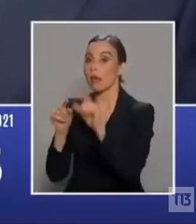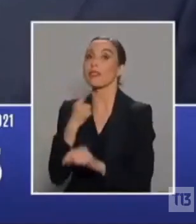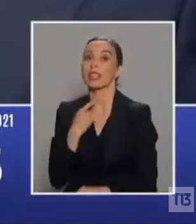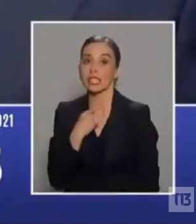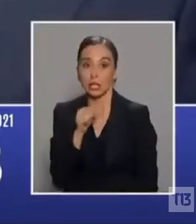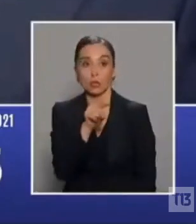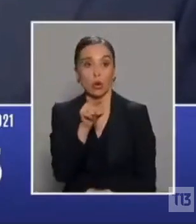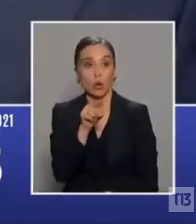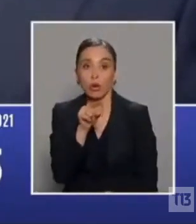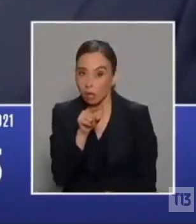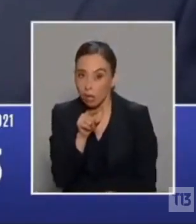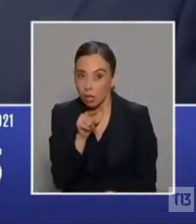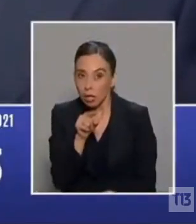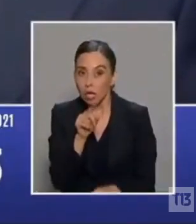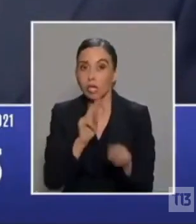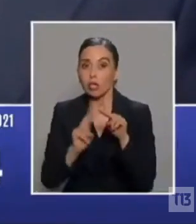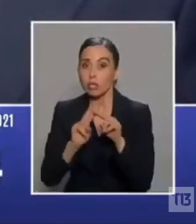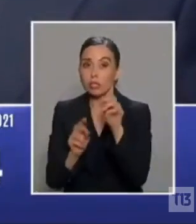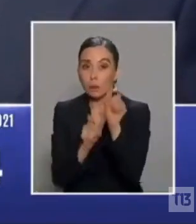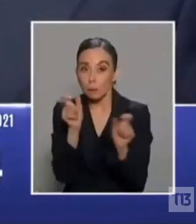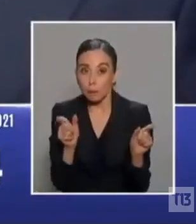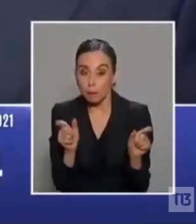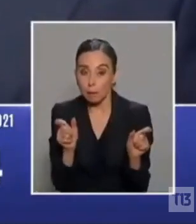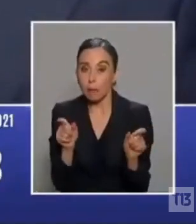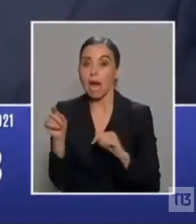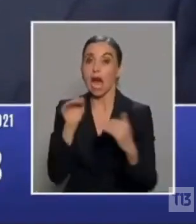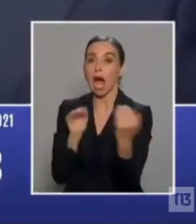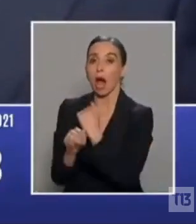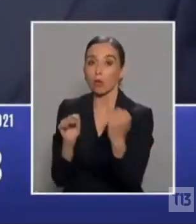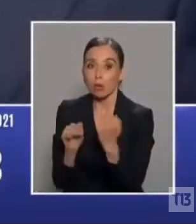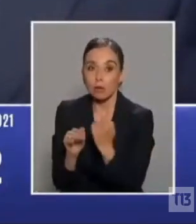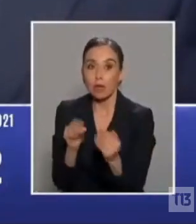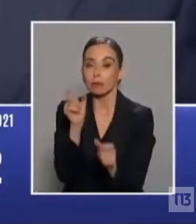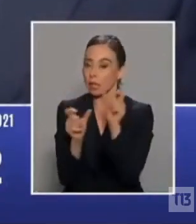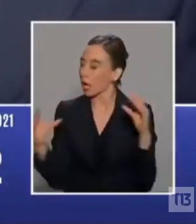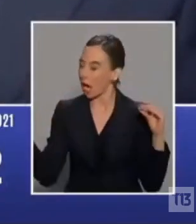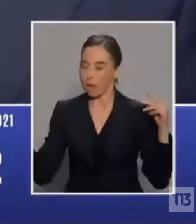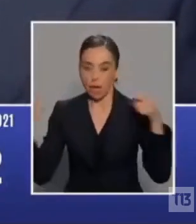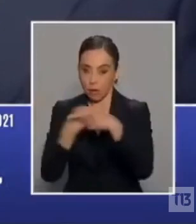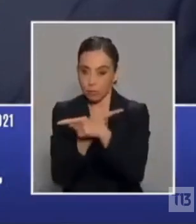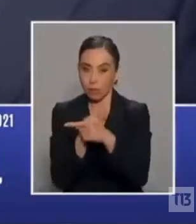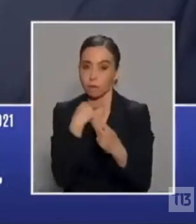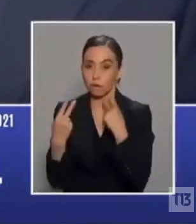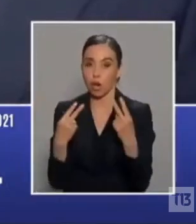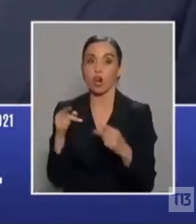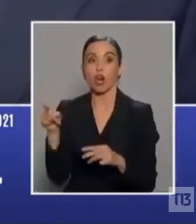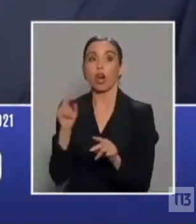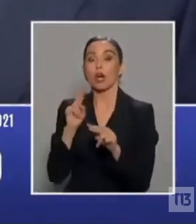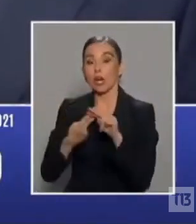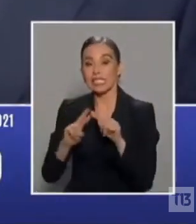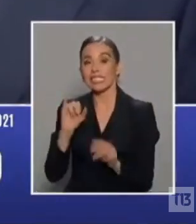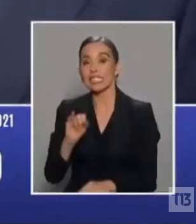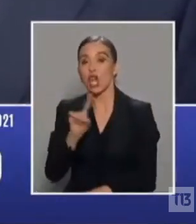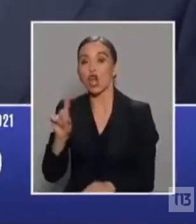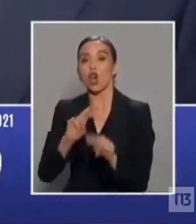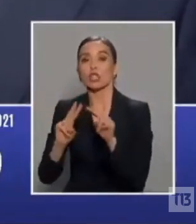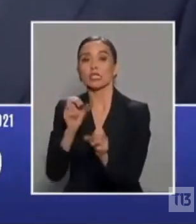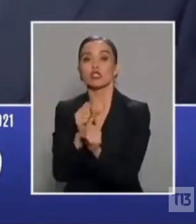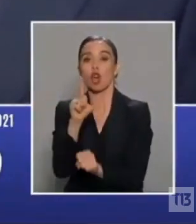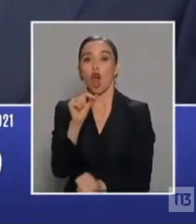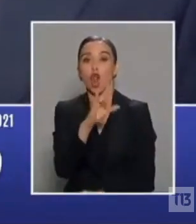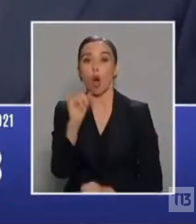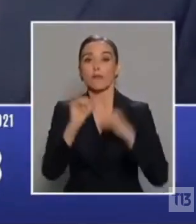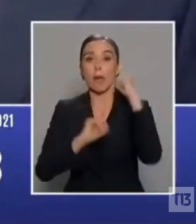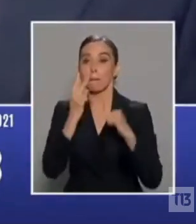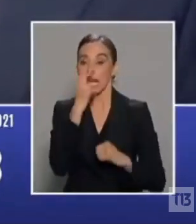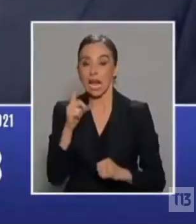que ahogan a las familias, como el DICOM, como genera, las autopistas, para pero la no gente me ha respondido. Le he dicho, ¿ha hecho lobby veces, en favor de las he sido empresas abogado, del gas? He